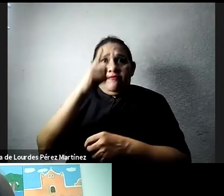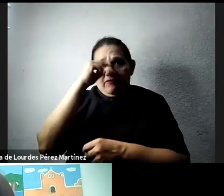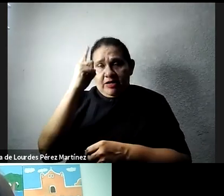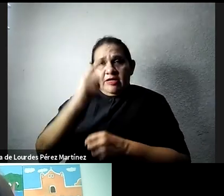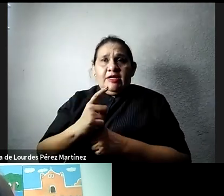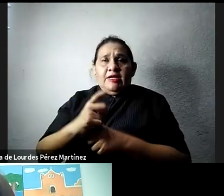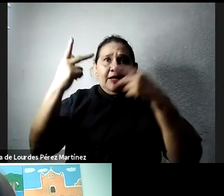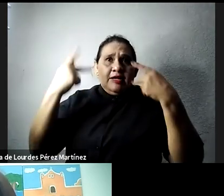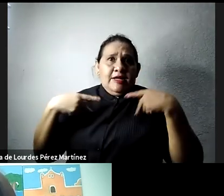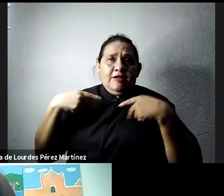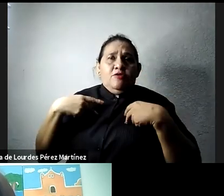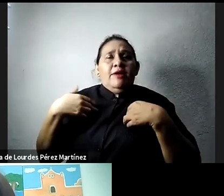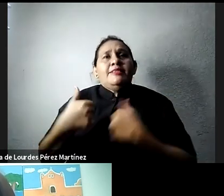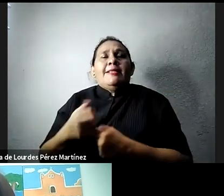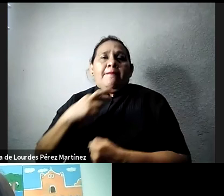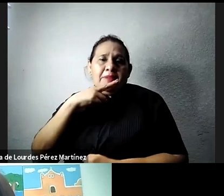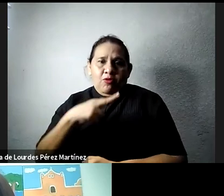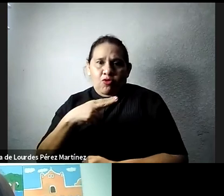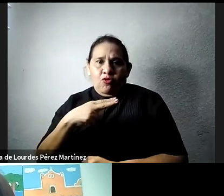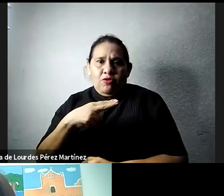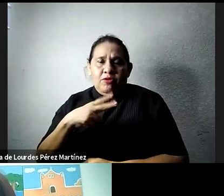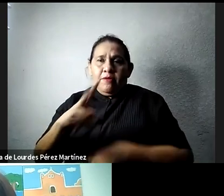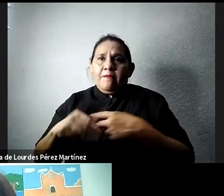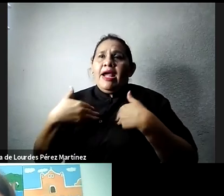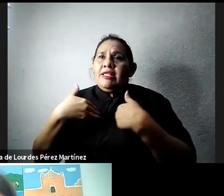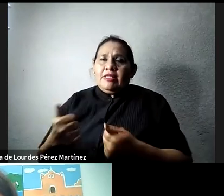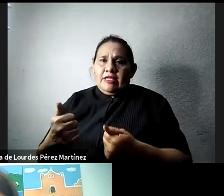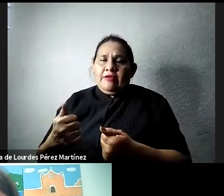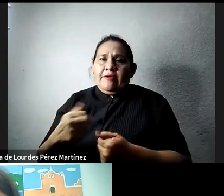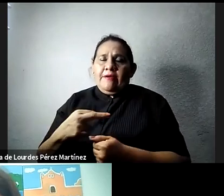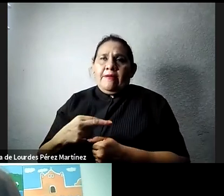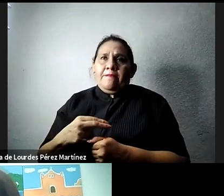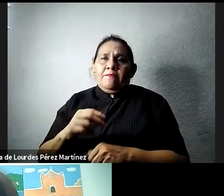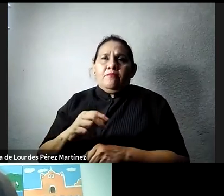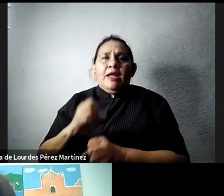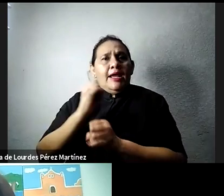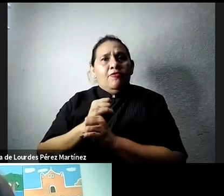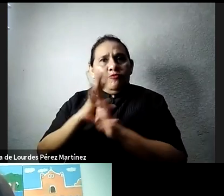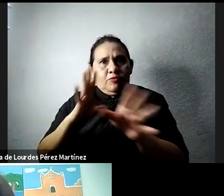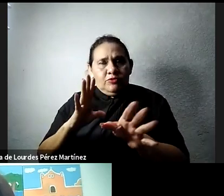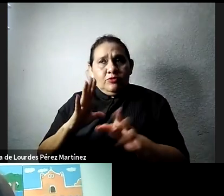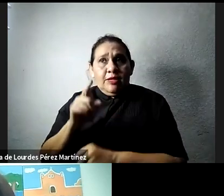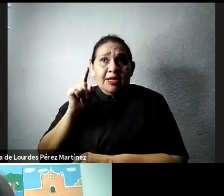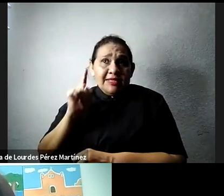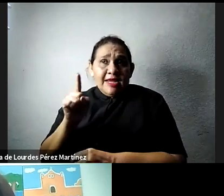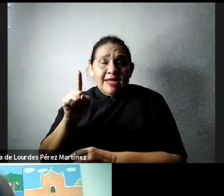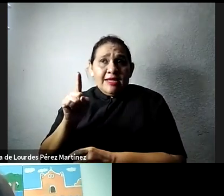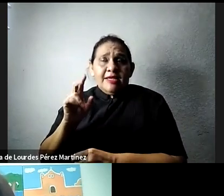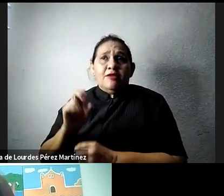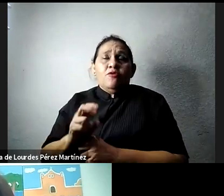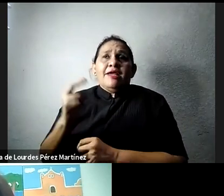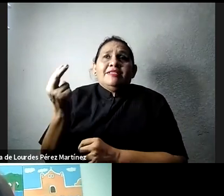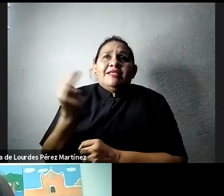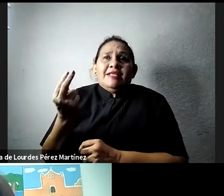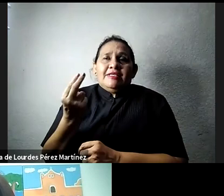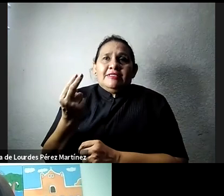gente los va a entender mucho mejor, va a entender mejor la información y de ahí ese es justo el concepto